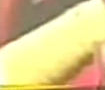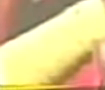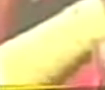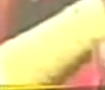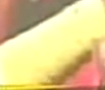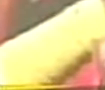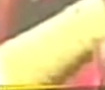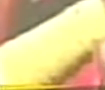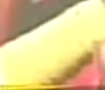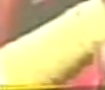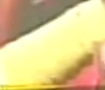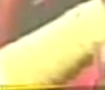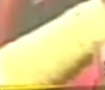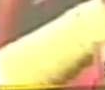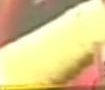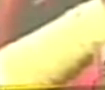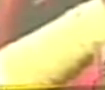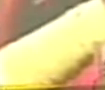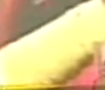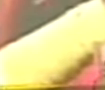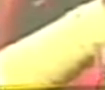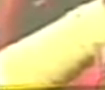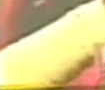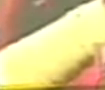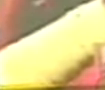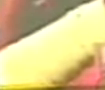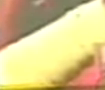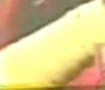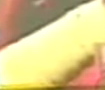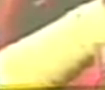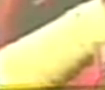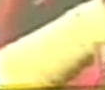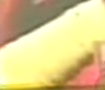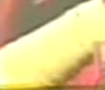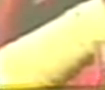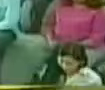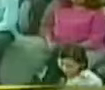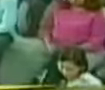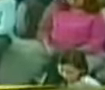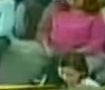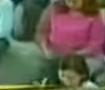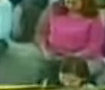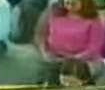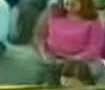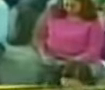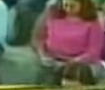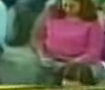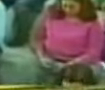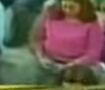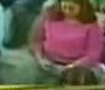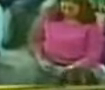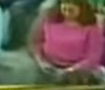Pero si ustedes me escuchan, vamos ganando, pues. Vamos ganando si ustedes me escuchan.